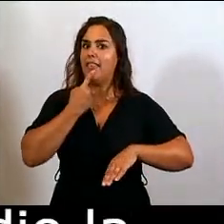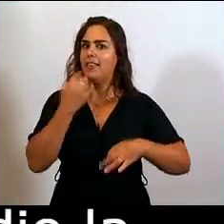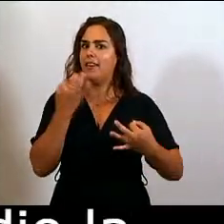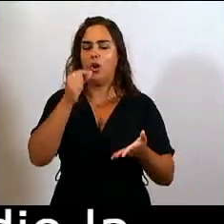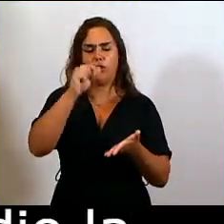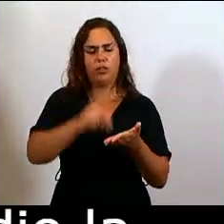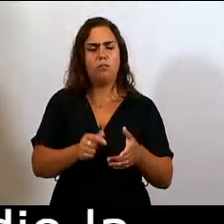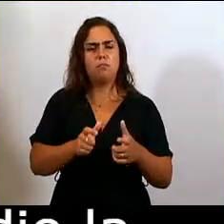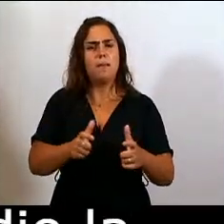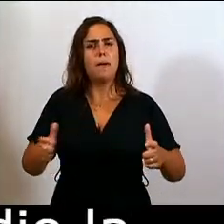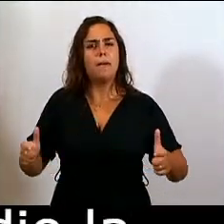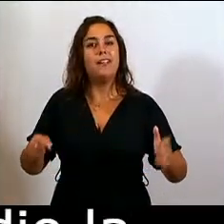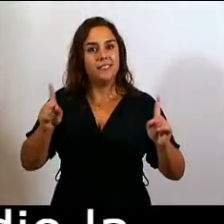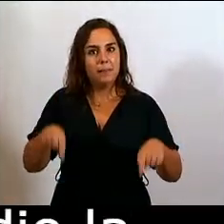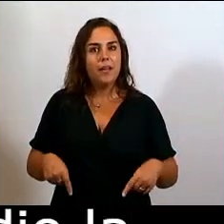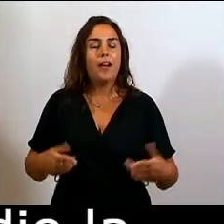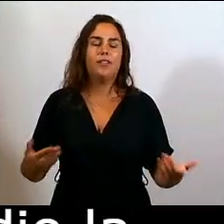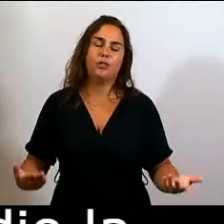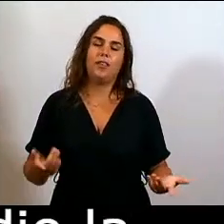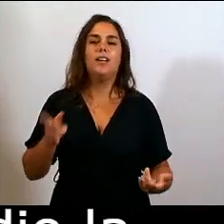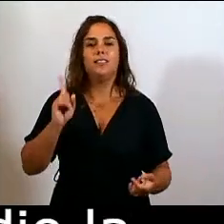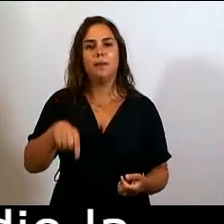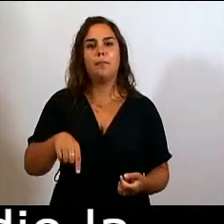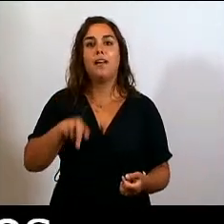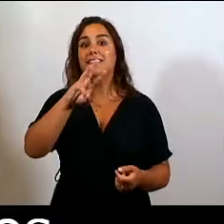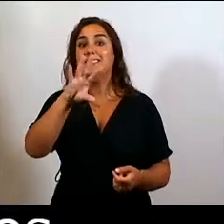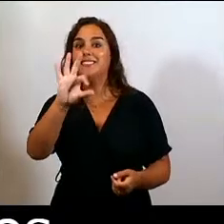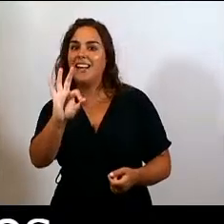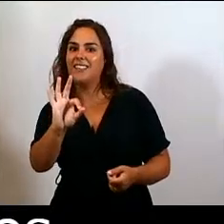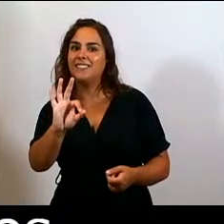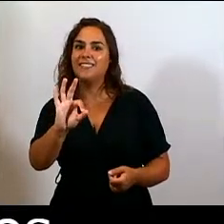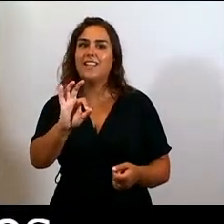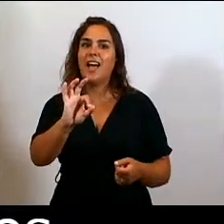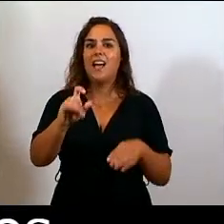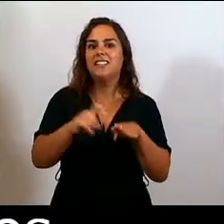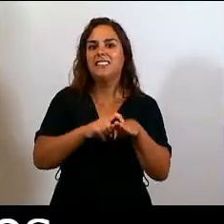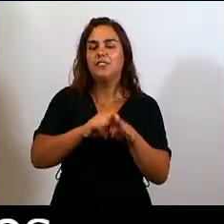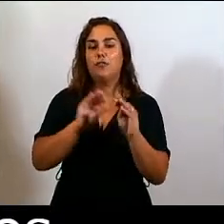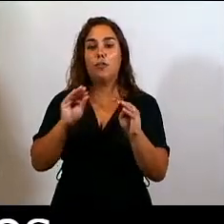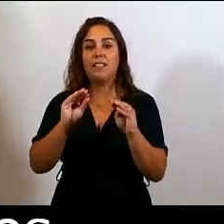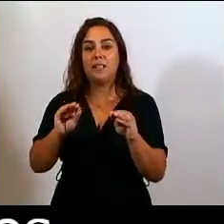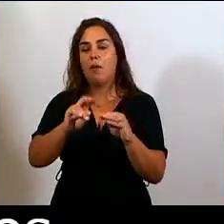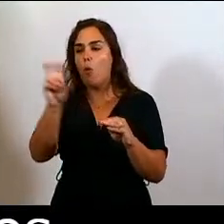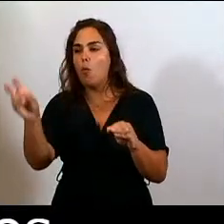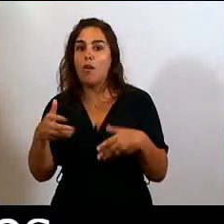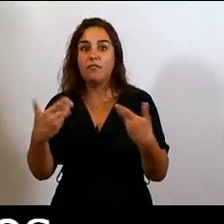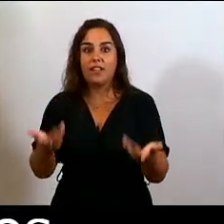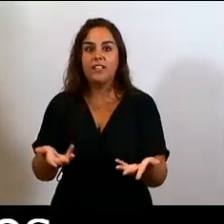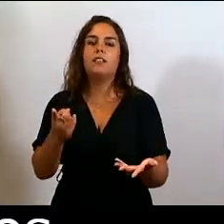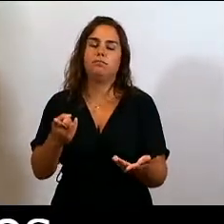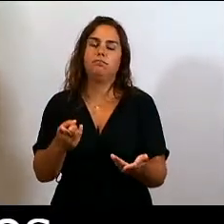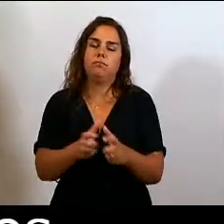y hemos ampliado hasta 30 las especialidades formativas ofertadas.